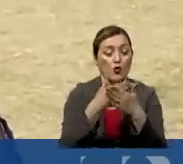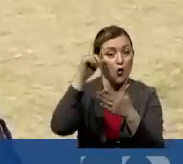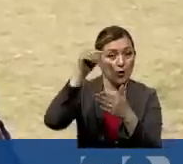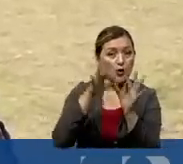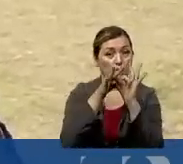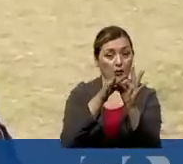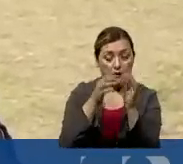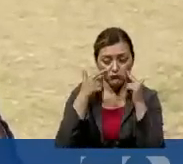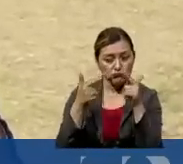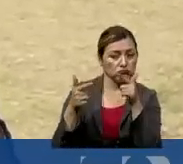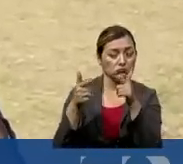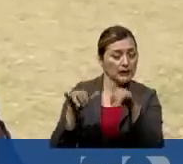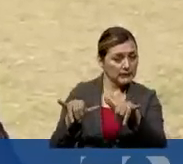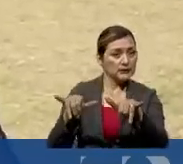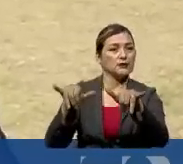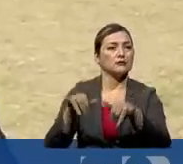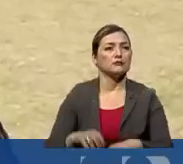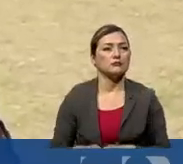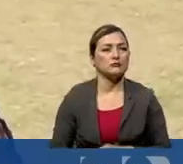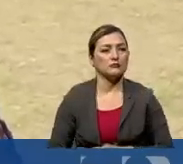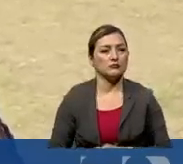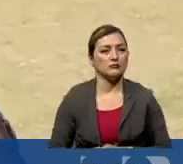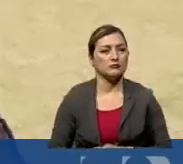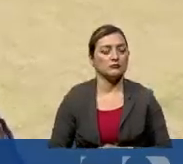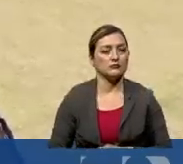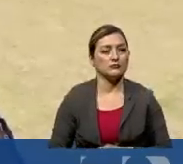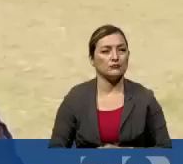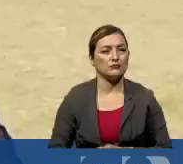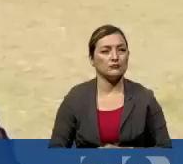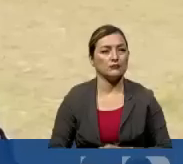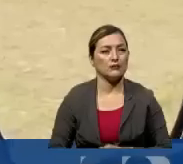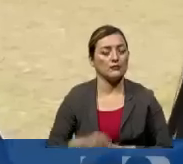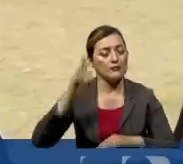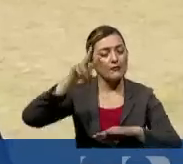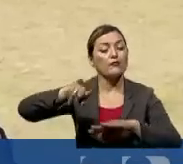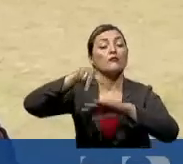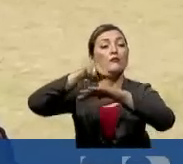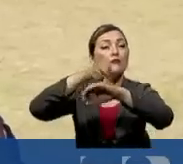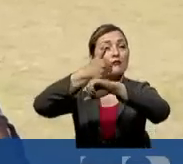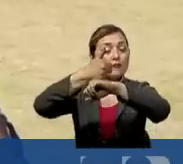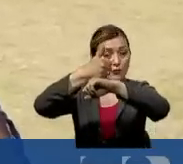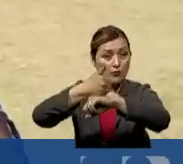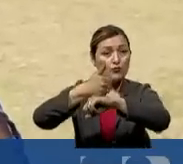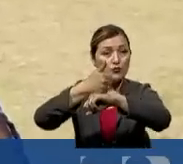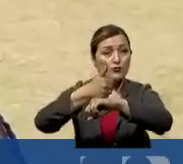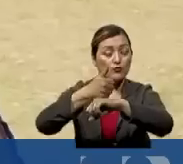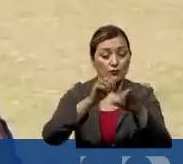compañero Mateo Calazacó en el sentido de ya plasmar a nivel nacional con las autoridades, tanto de la Secretaría de Gestión y